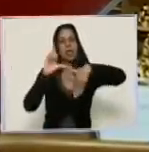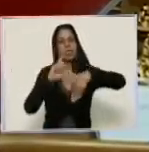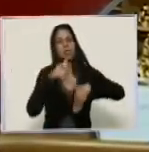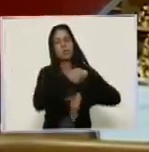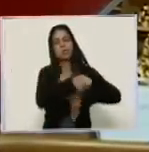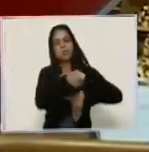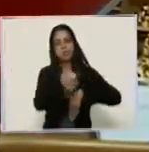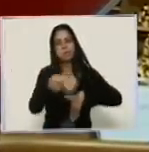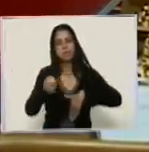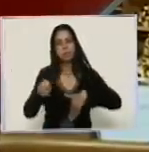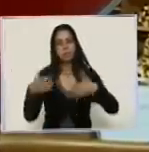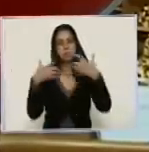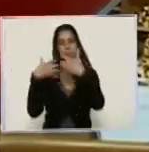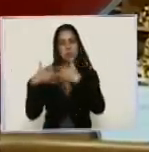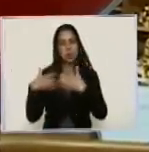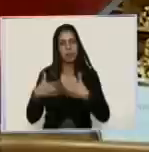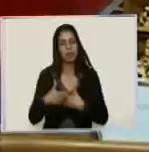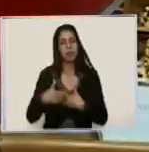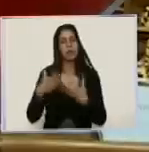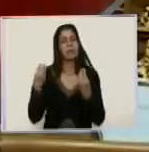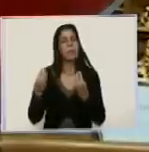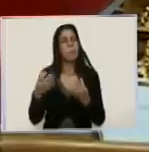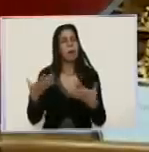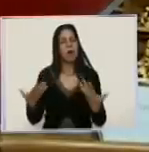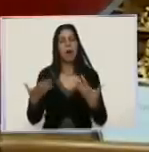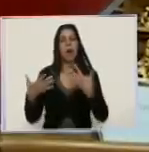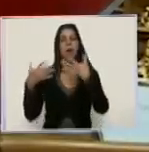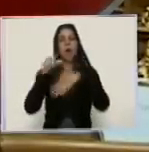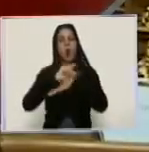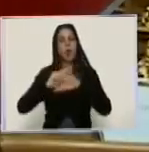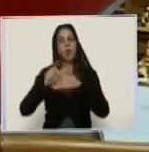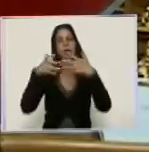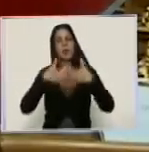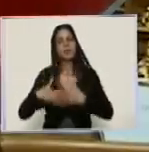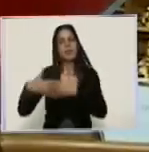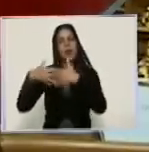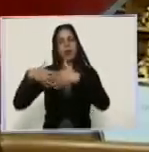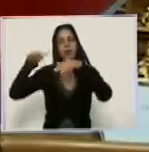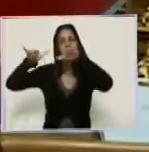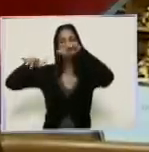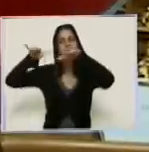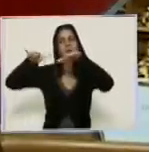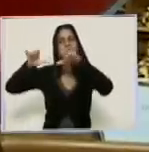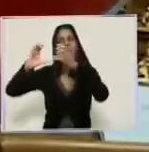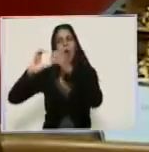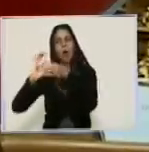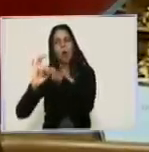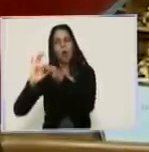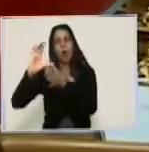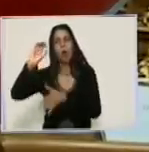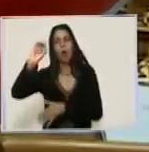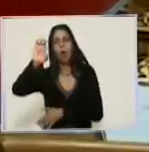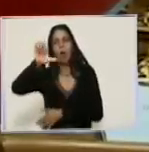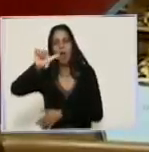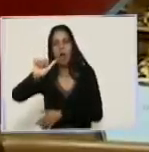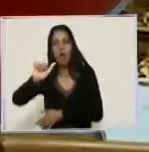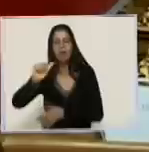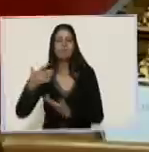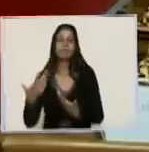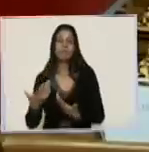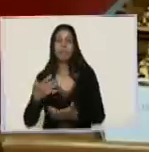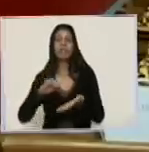en función de los exclusivos intereses del gobierno de los Estados Unidos de América, divorciándose así